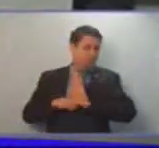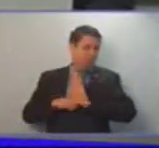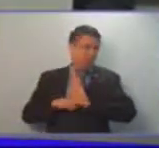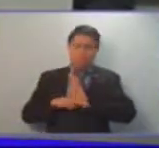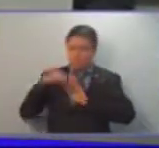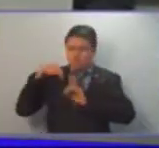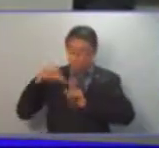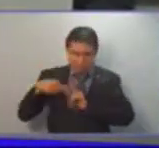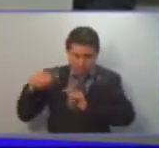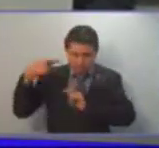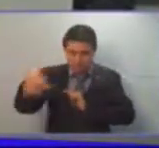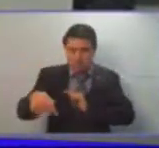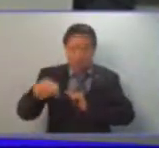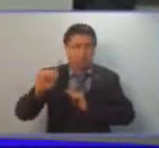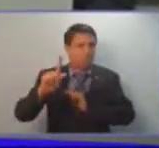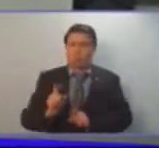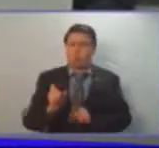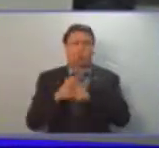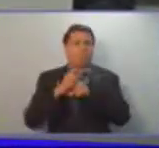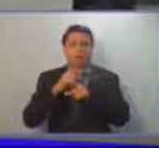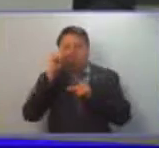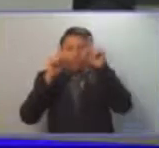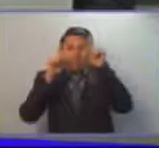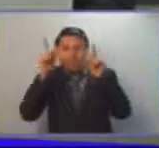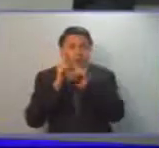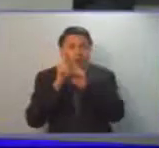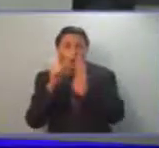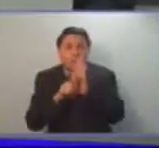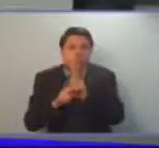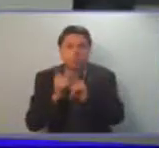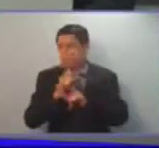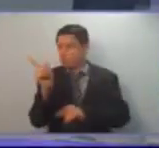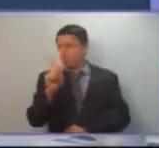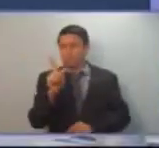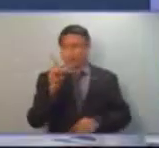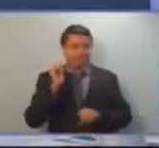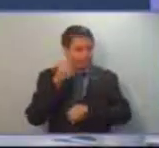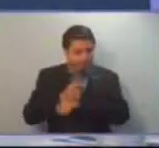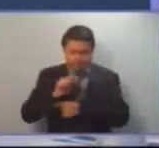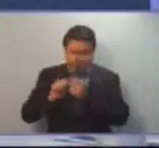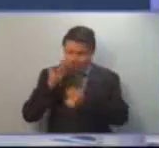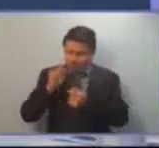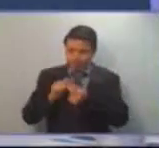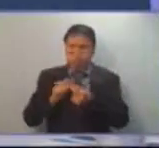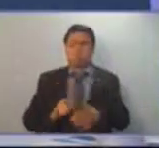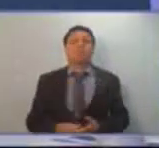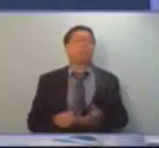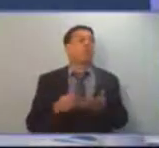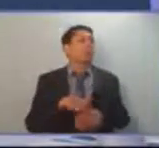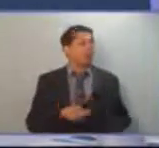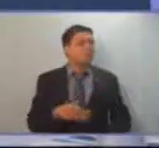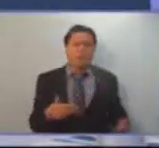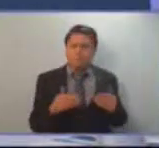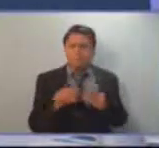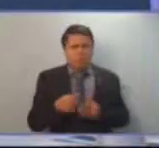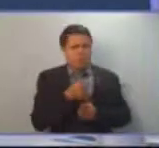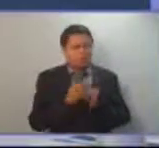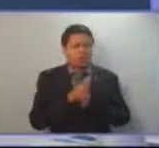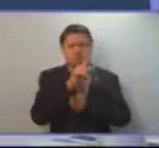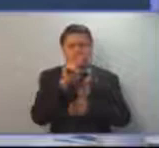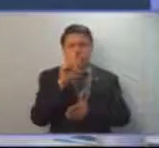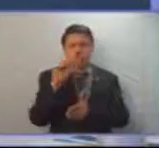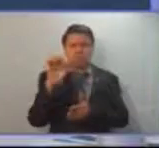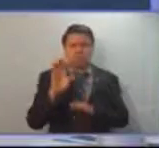organizativa más compleja de un país. Eso le toca a todo Tribunal Supremo Electoral. Nadie en ningún momento